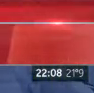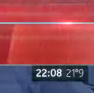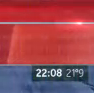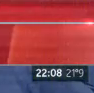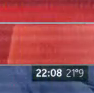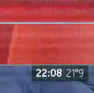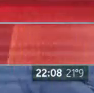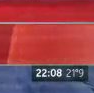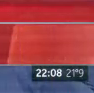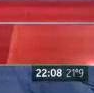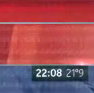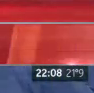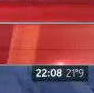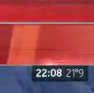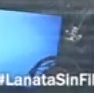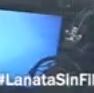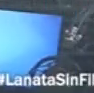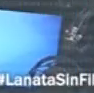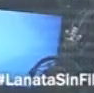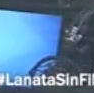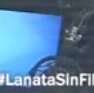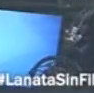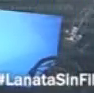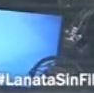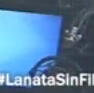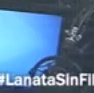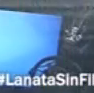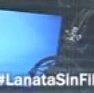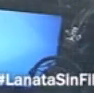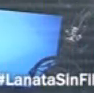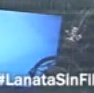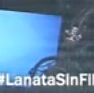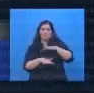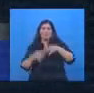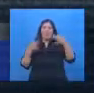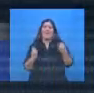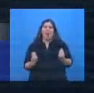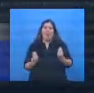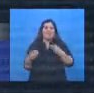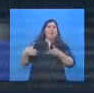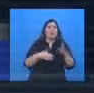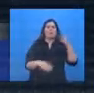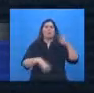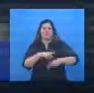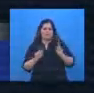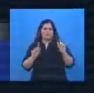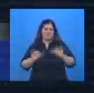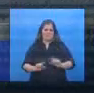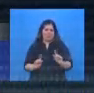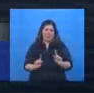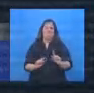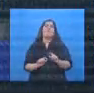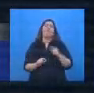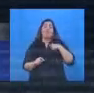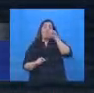Escucha, Grabois. Sos un sinvergüenza. No, Grabois, yo creo que usted es un cerdo y no me ¿cómo hace una persona para estar? Piquetero